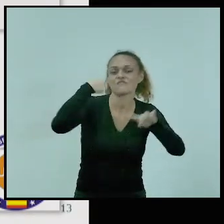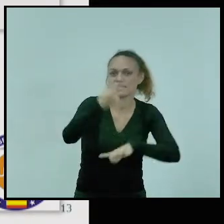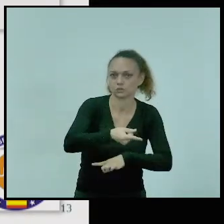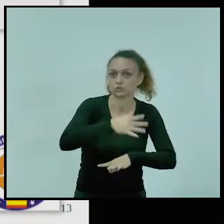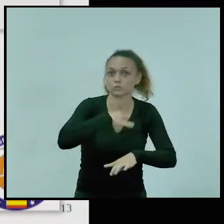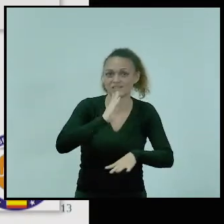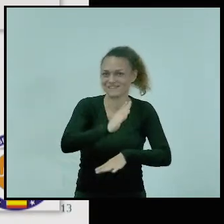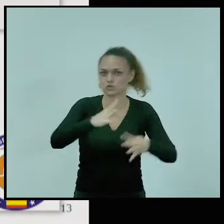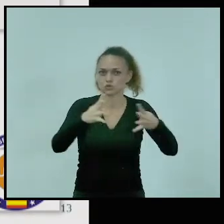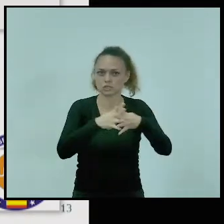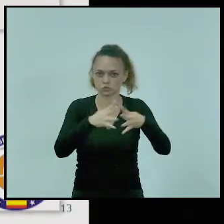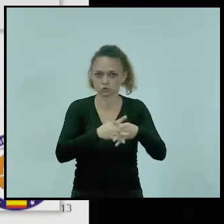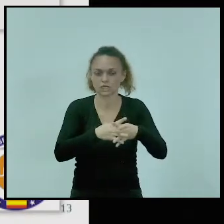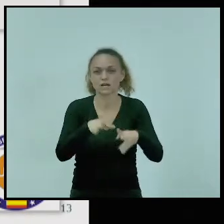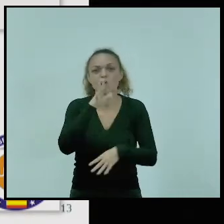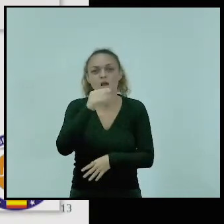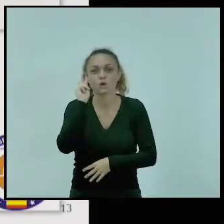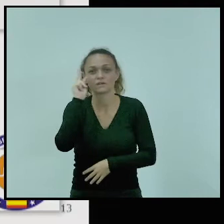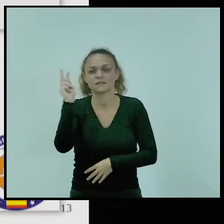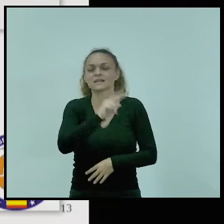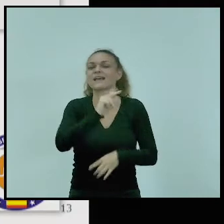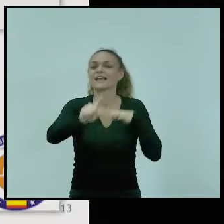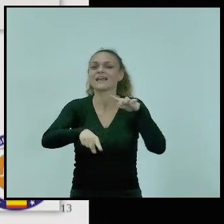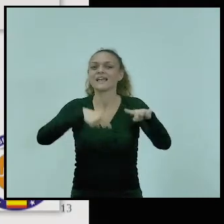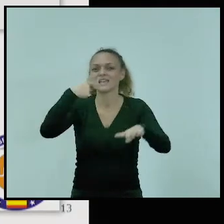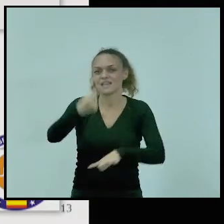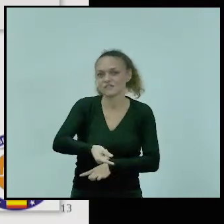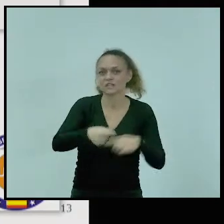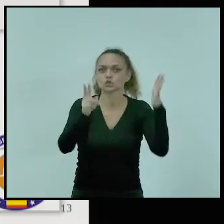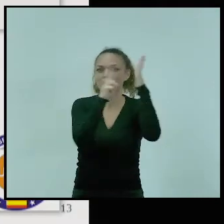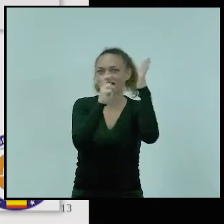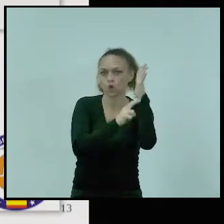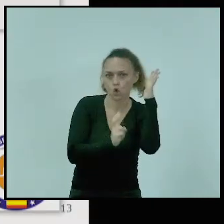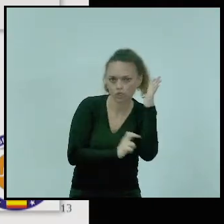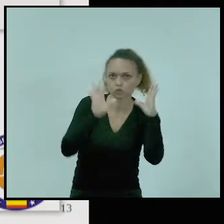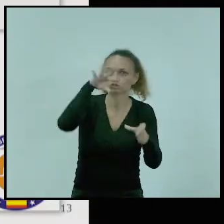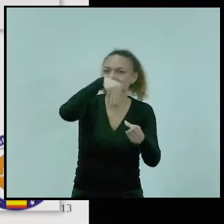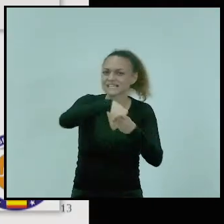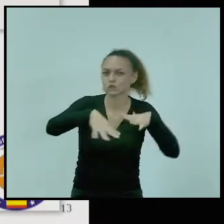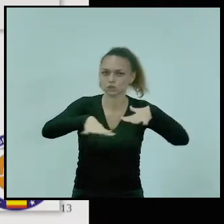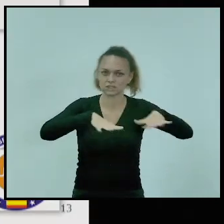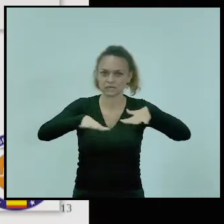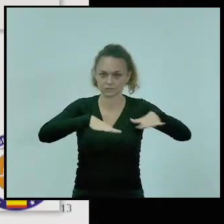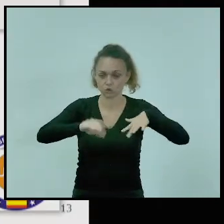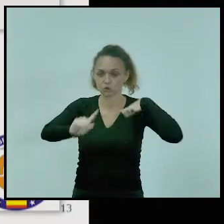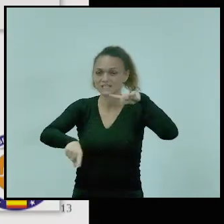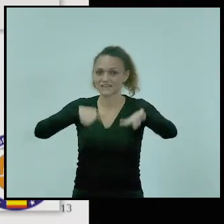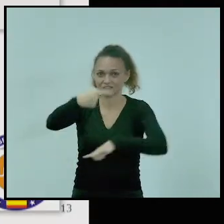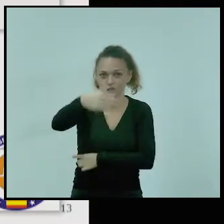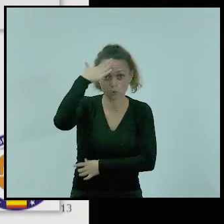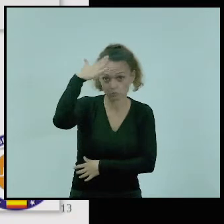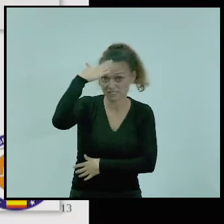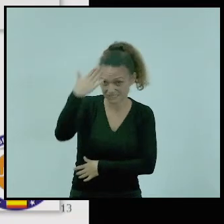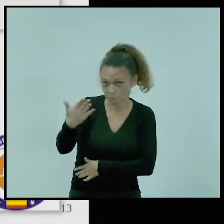voy a introducir ahora lo que son los efectos arqueológicos de los terremotos y el principal efecto que está produciendo